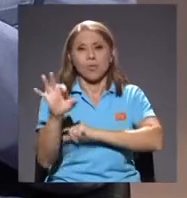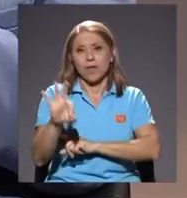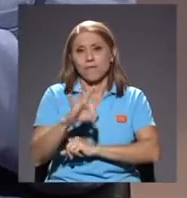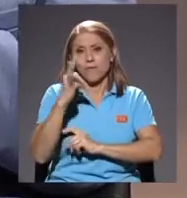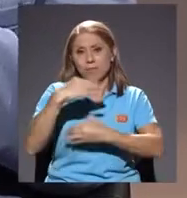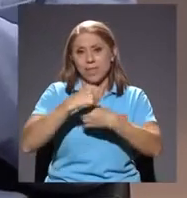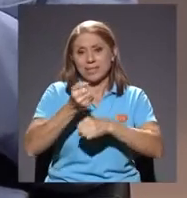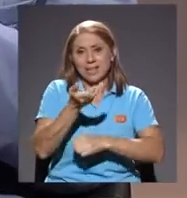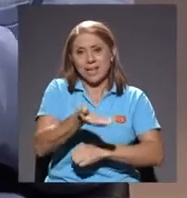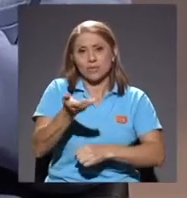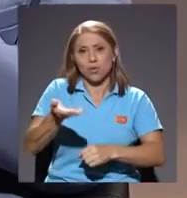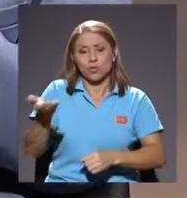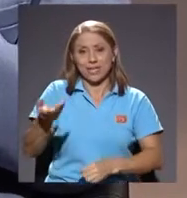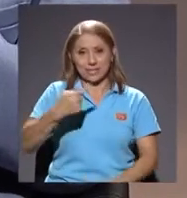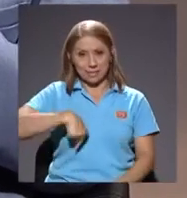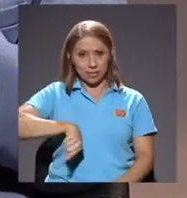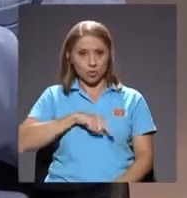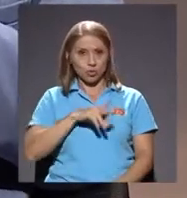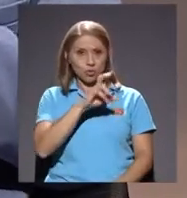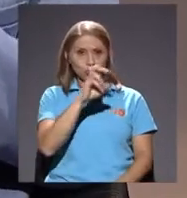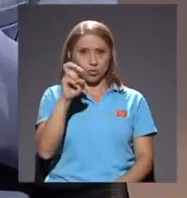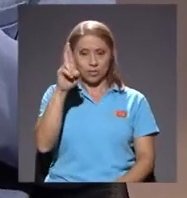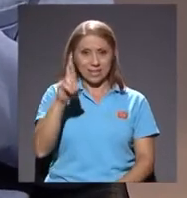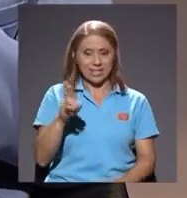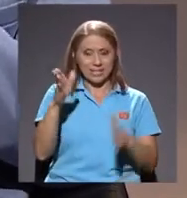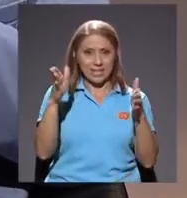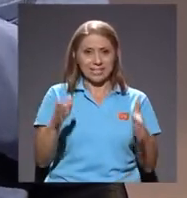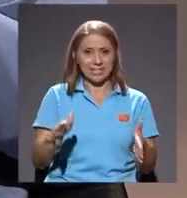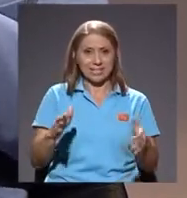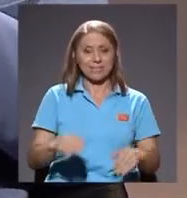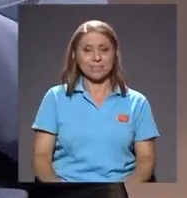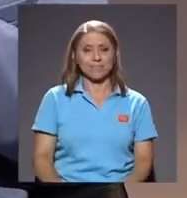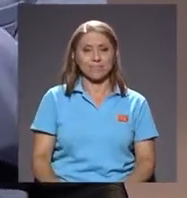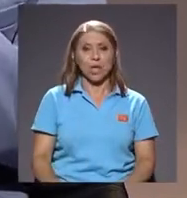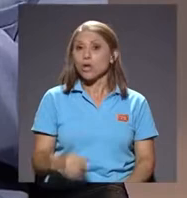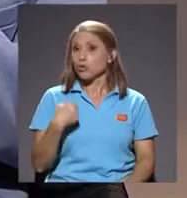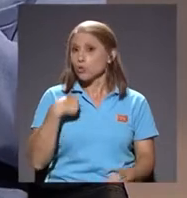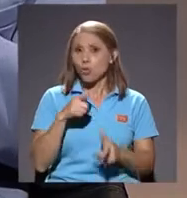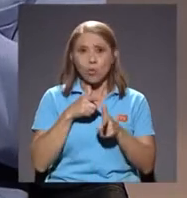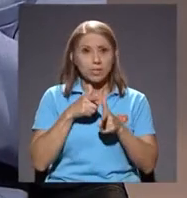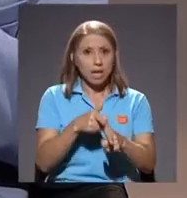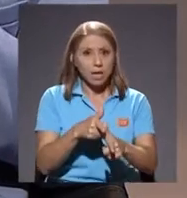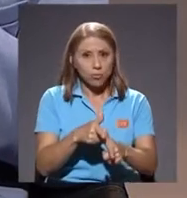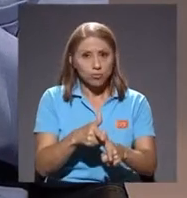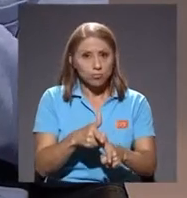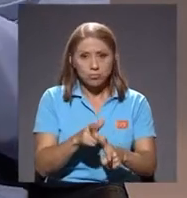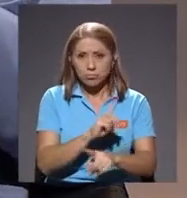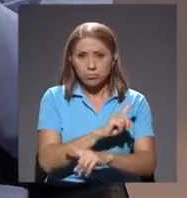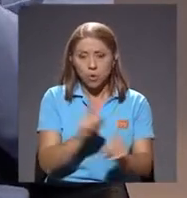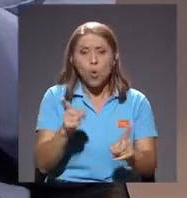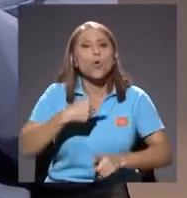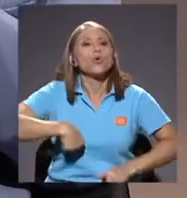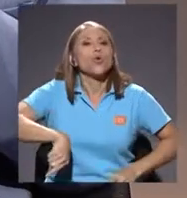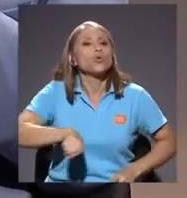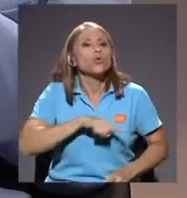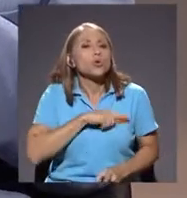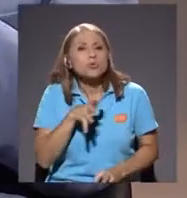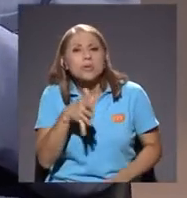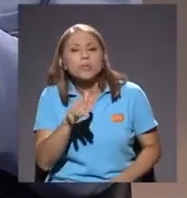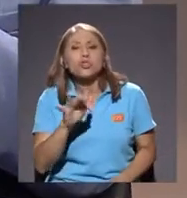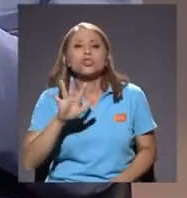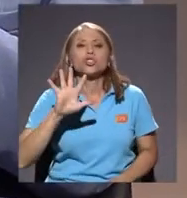costarricenses nosotros sin ninguna exageración no pudimos llevar cinco años invirtiendo en